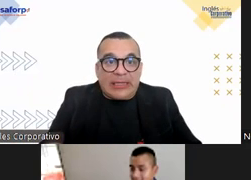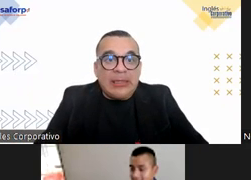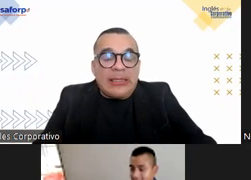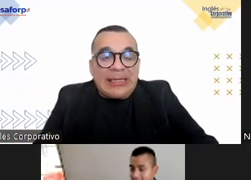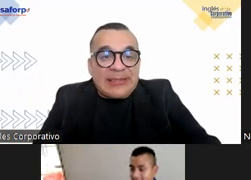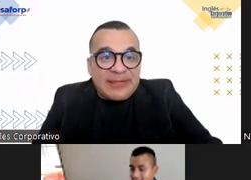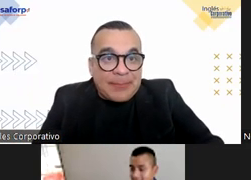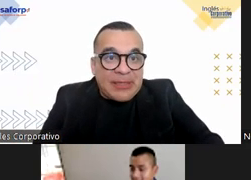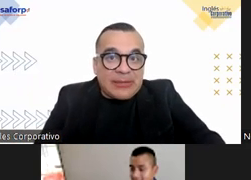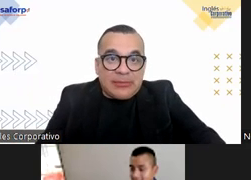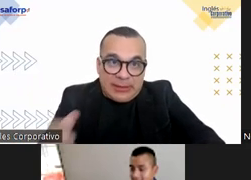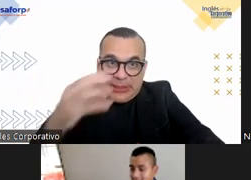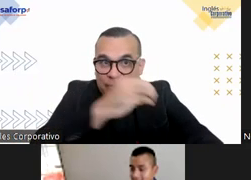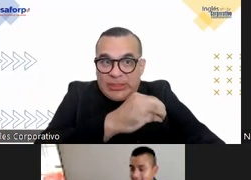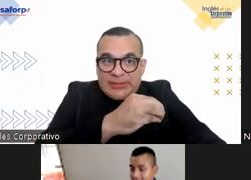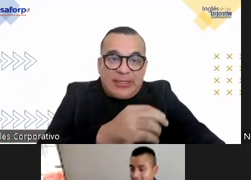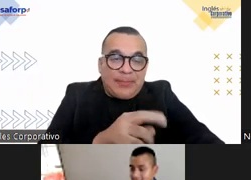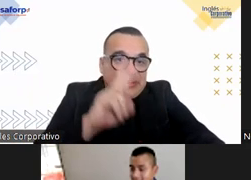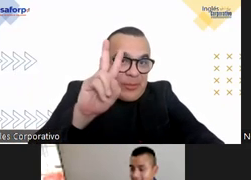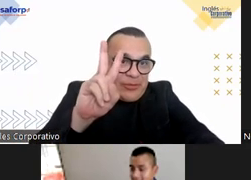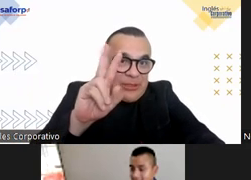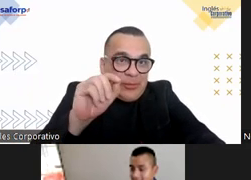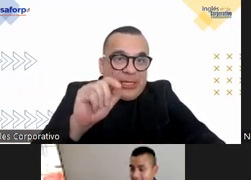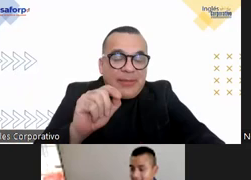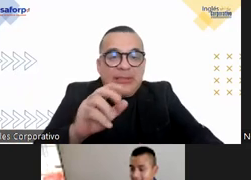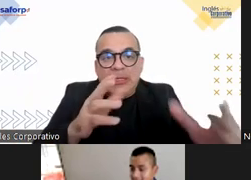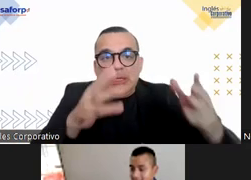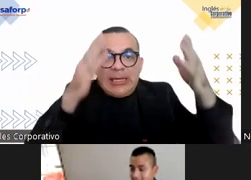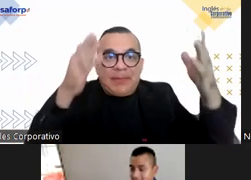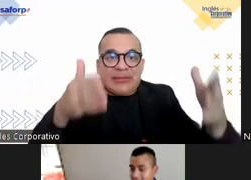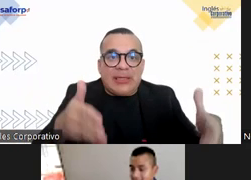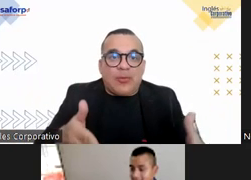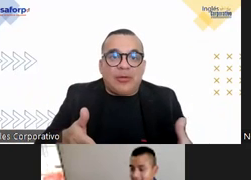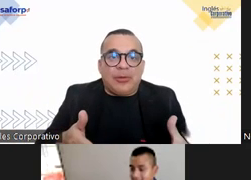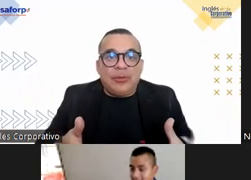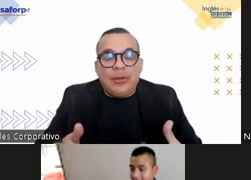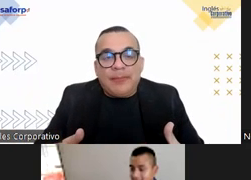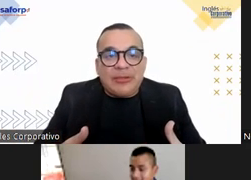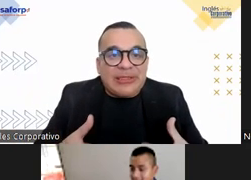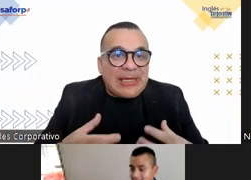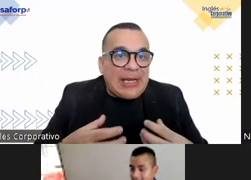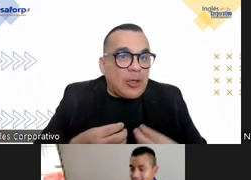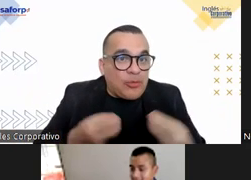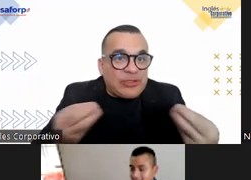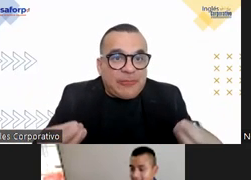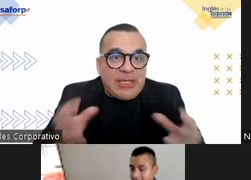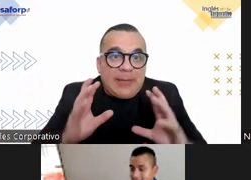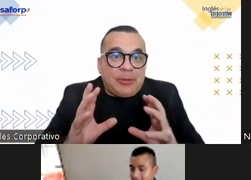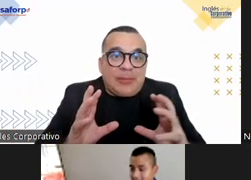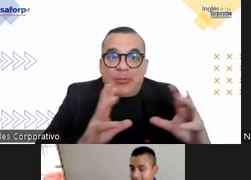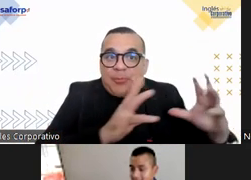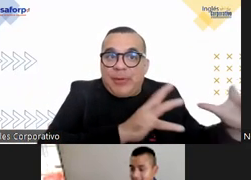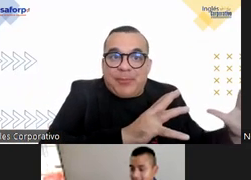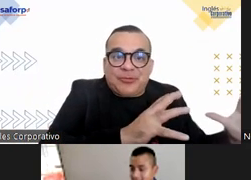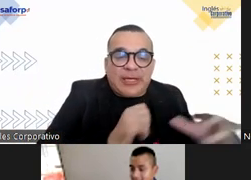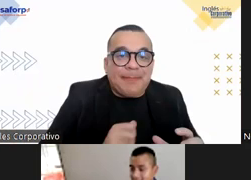de presentar la tercera parte? Tenemos una tercera parte. Hemos mencionado únicamente la parte del cuadro mando integral, cómo se define,